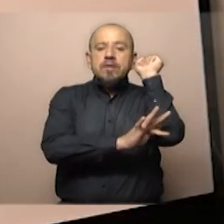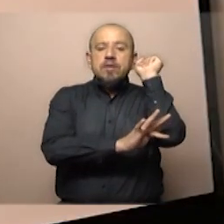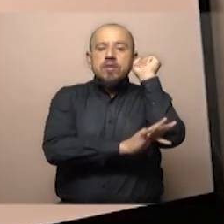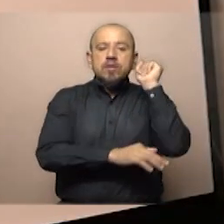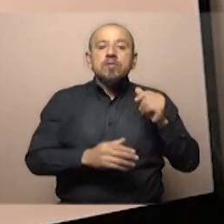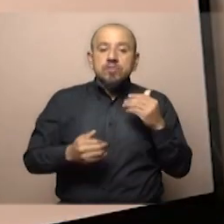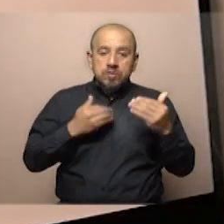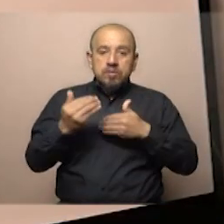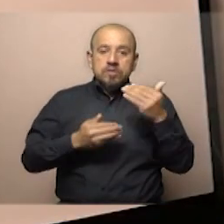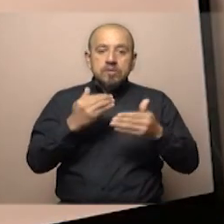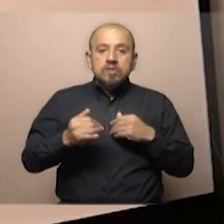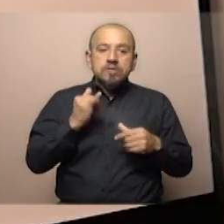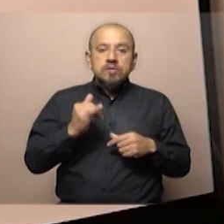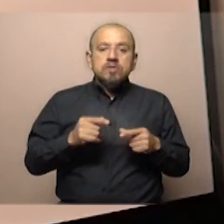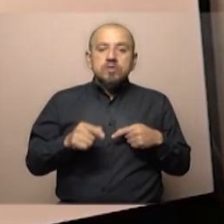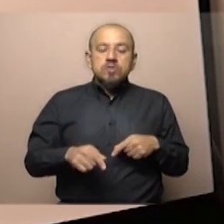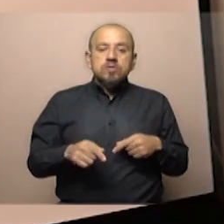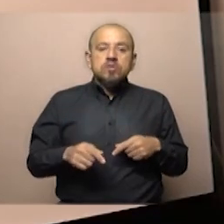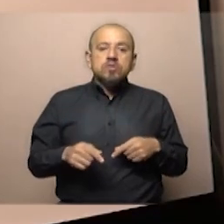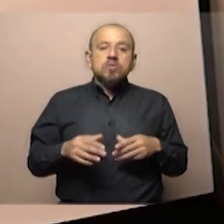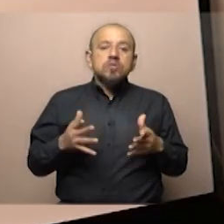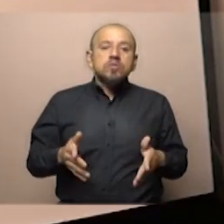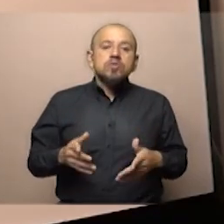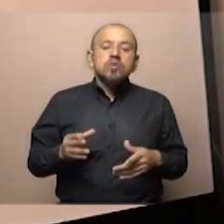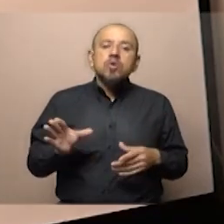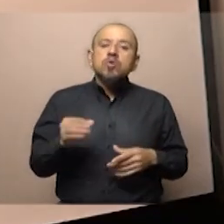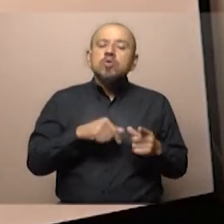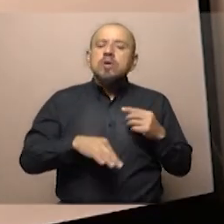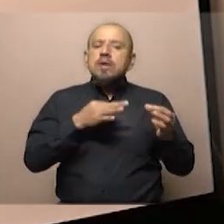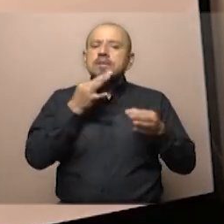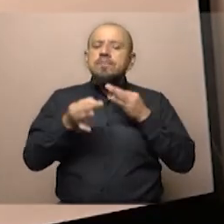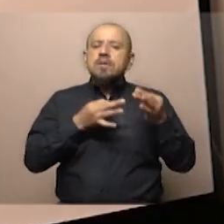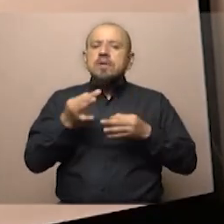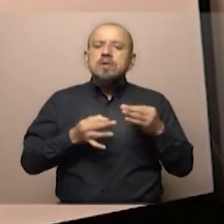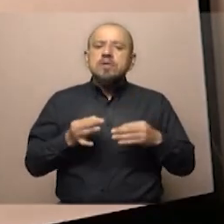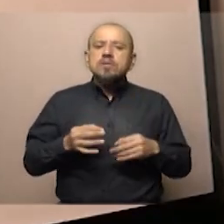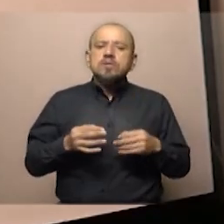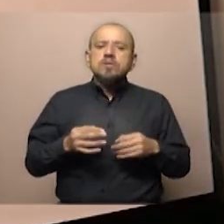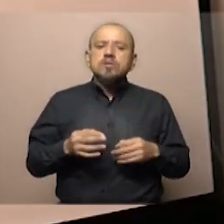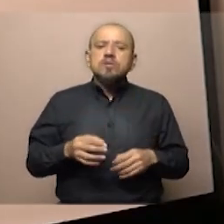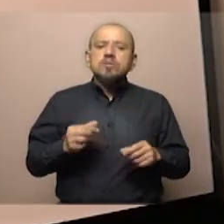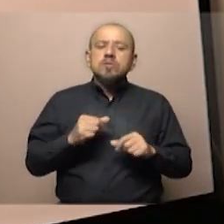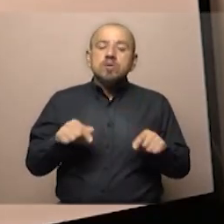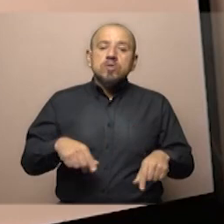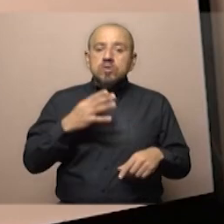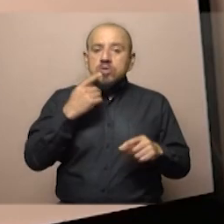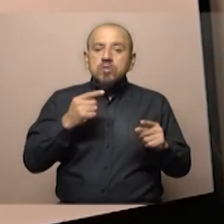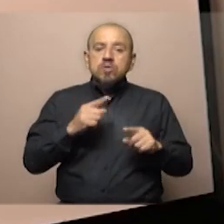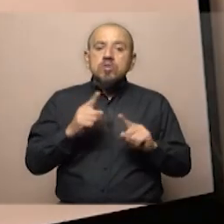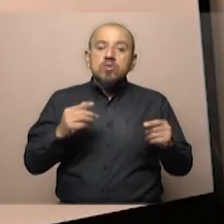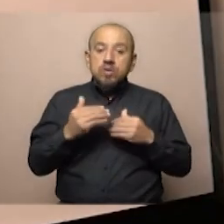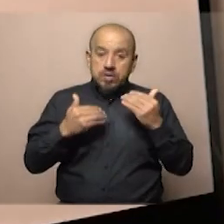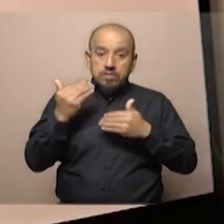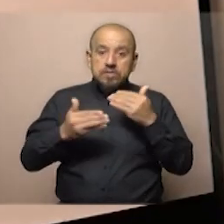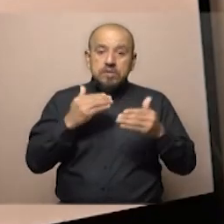levantada en el momento hoy nos puede parecer que todo está explicado fisiológicamente verdad Nos puede parecer horrible y no lo es era de